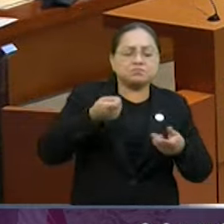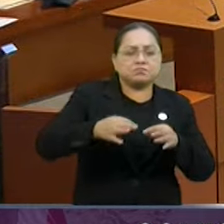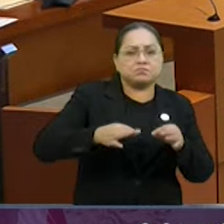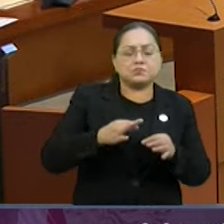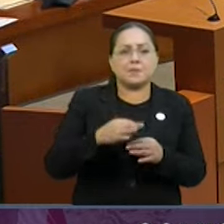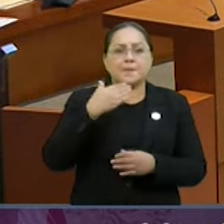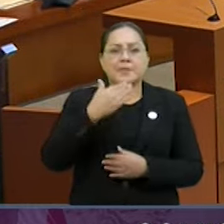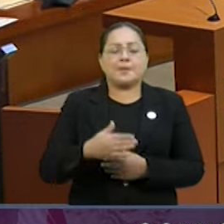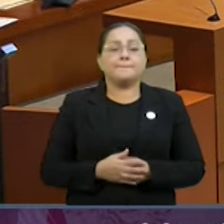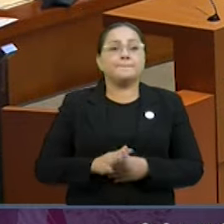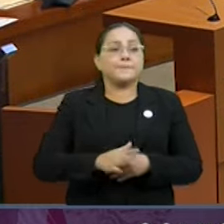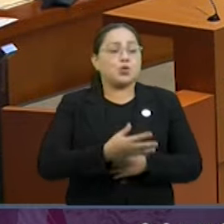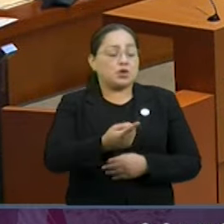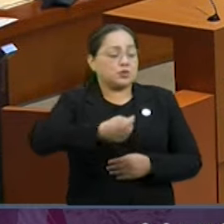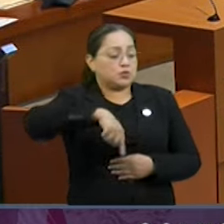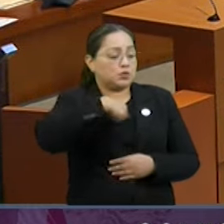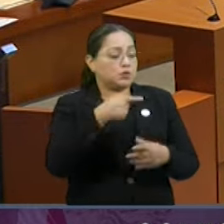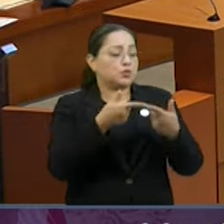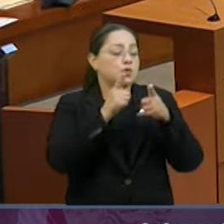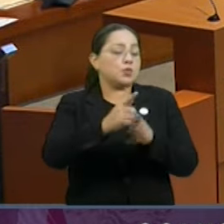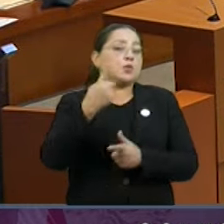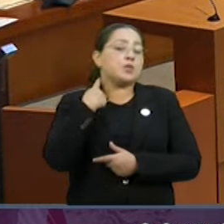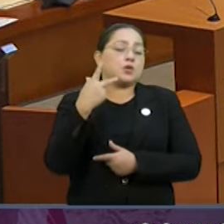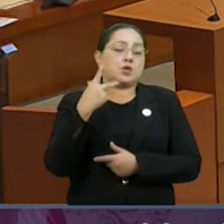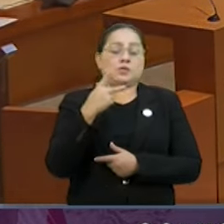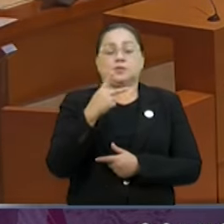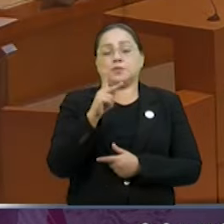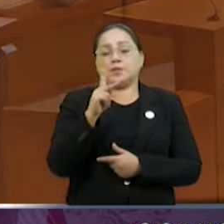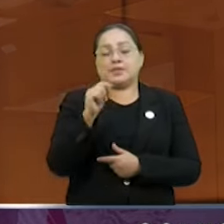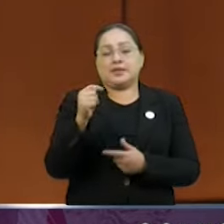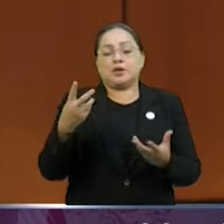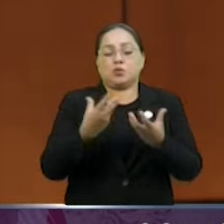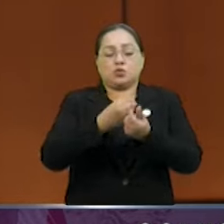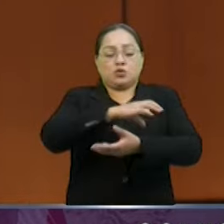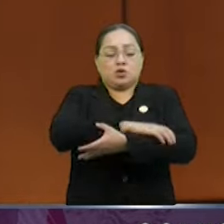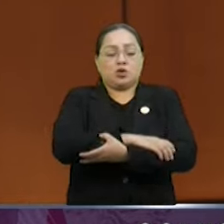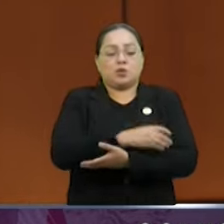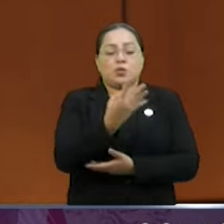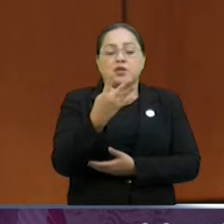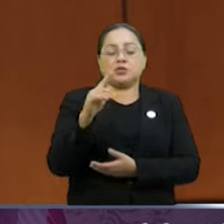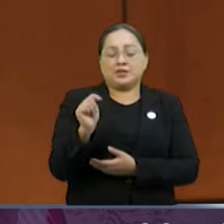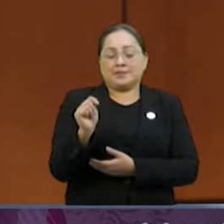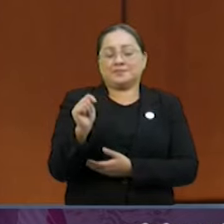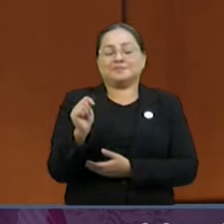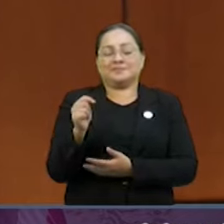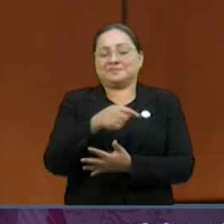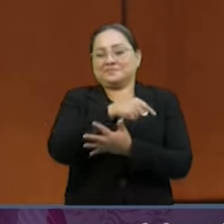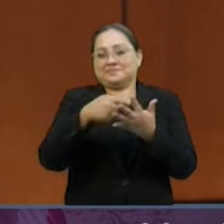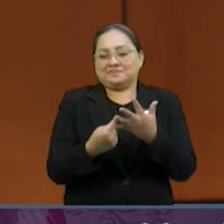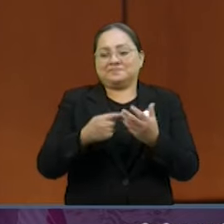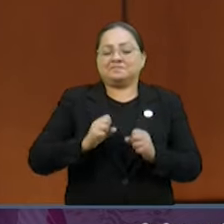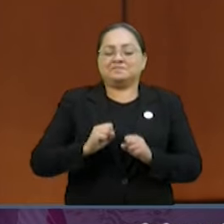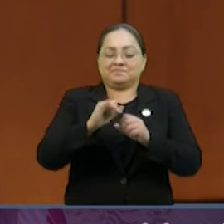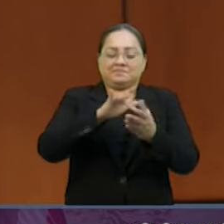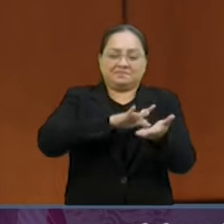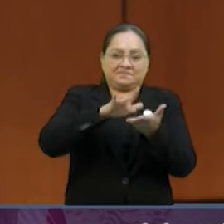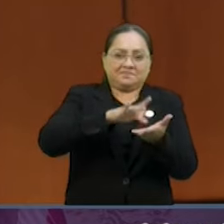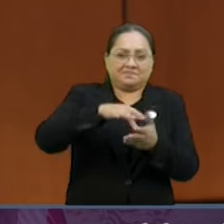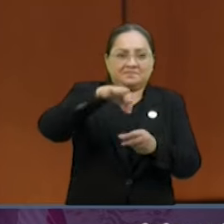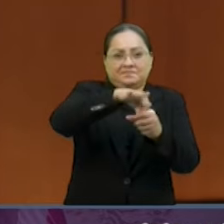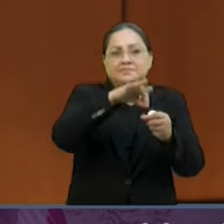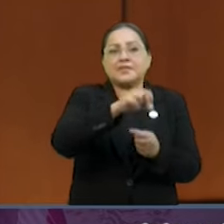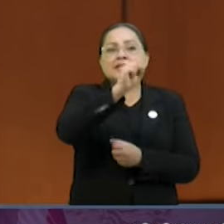razones, el Partido del Trabajo, en unidad con nuestros aliados de la Cuarta Transformación, respaldaremos con nuestro voto